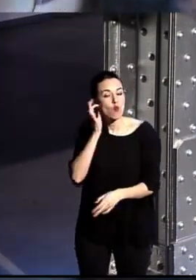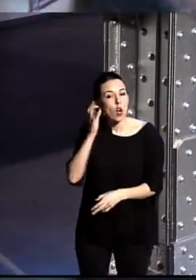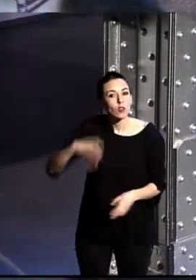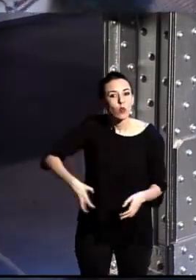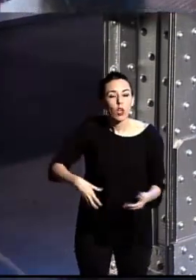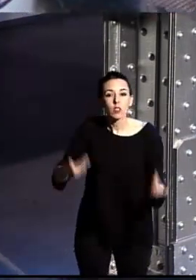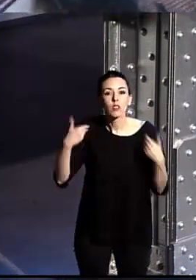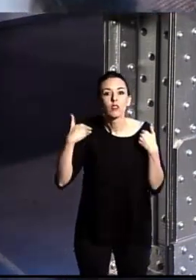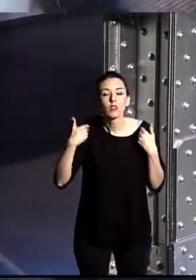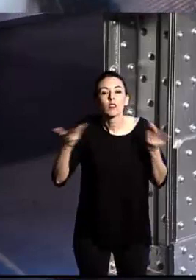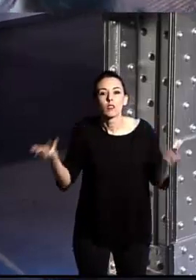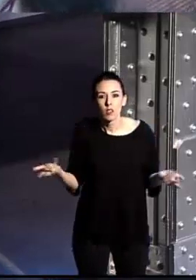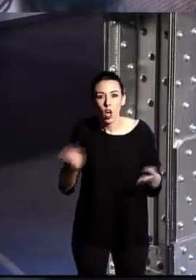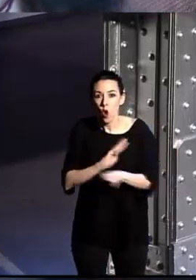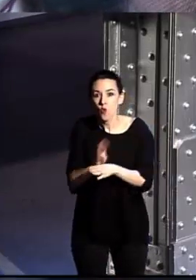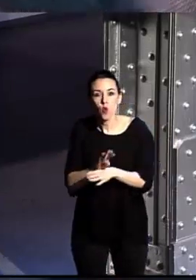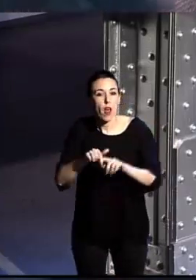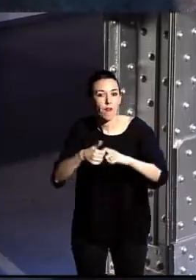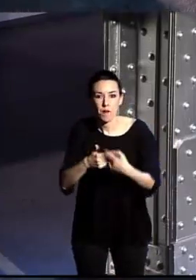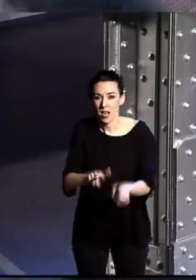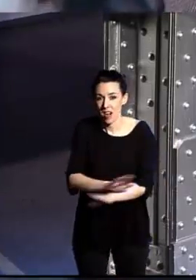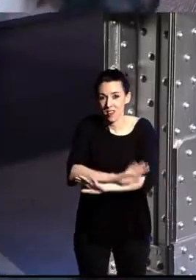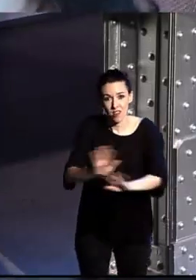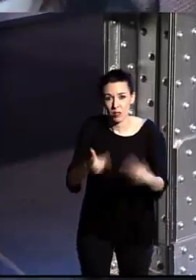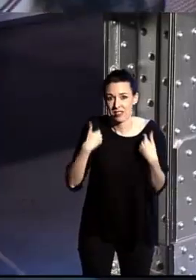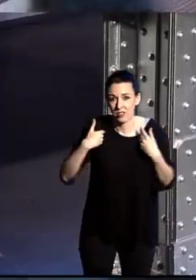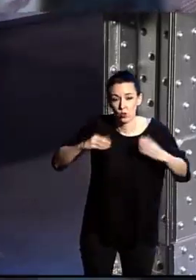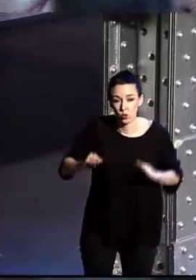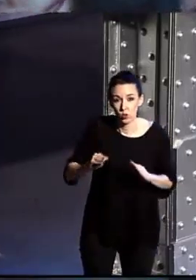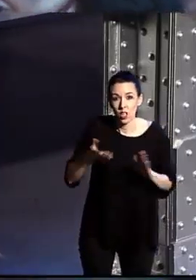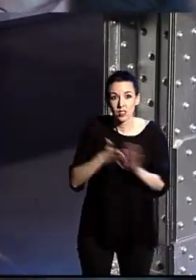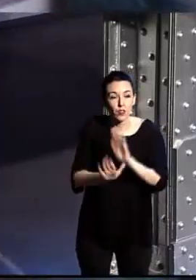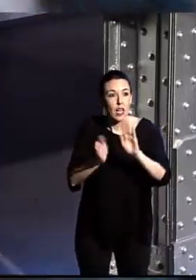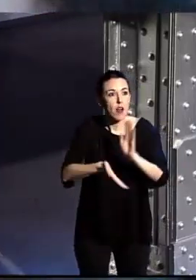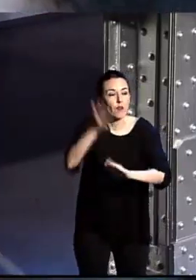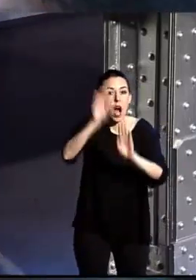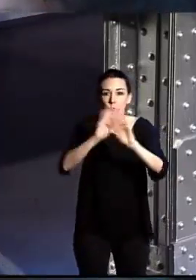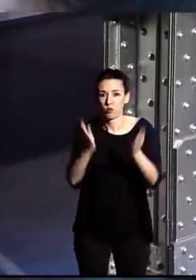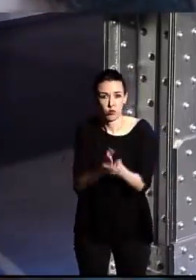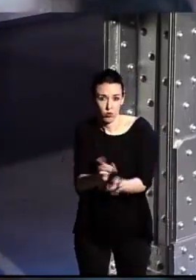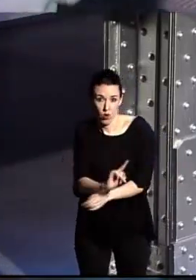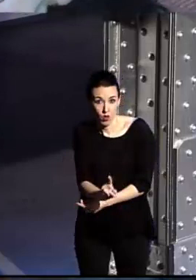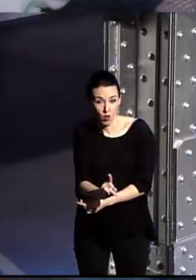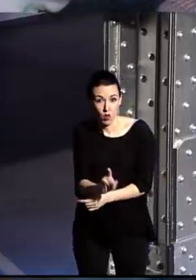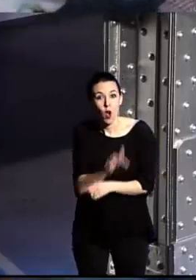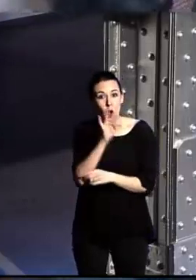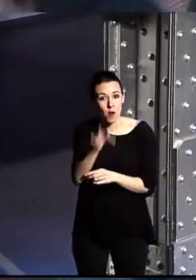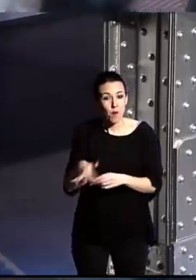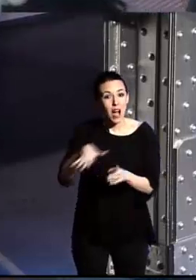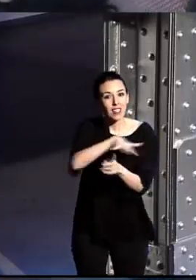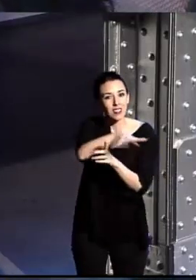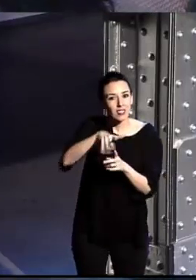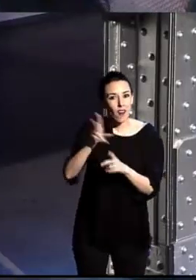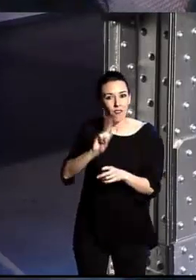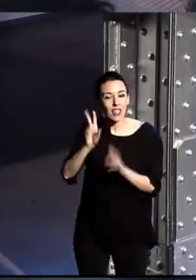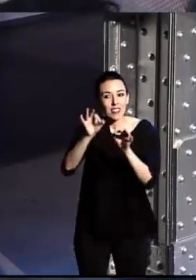de lo que se encargan fundamentalmente es de cuidar a su familia. Por lo tanto, no salían mucho al mundo y los escenarios de Verne